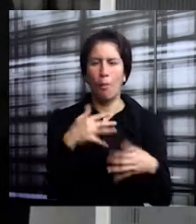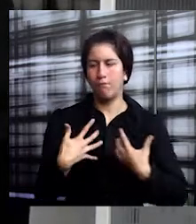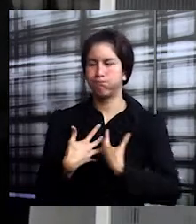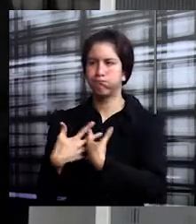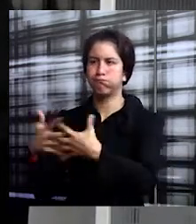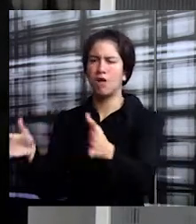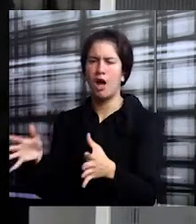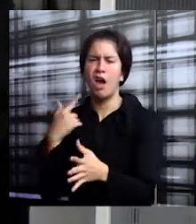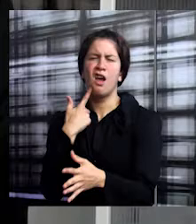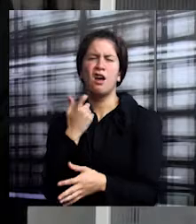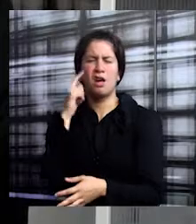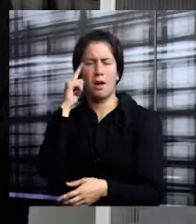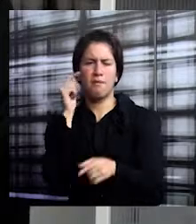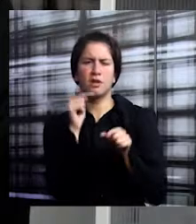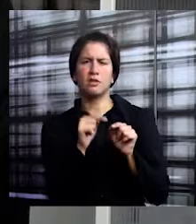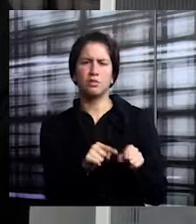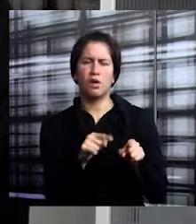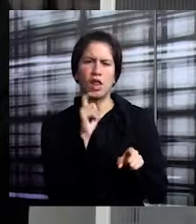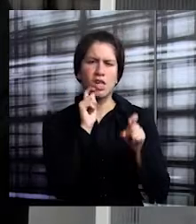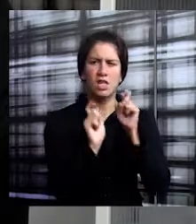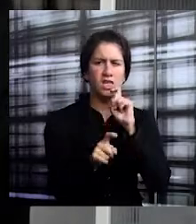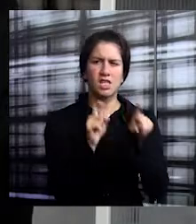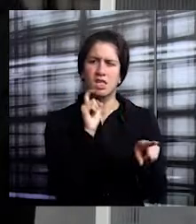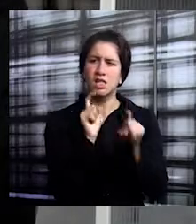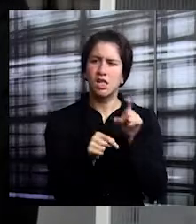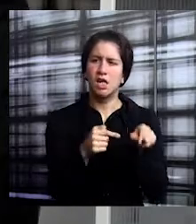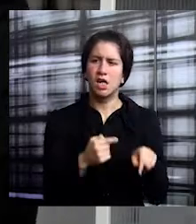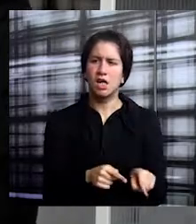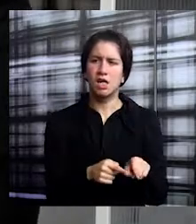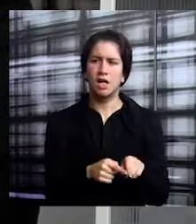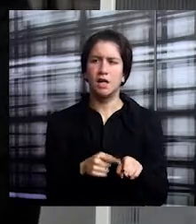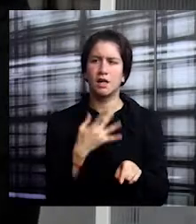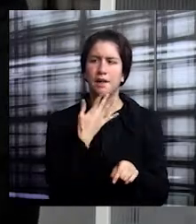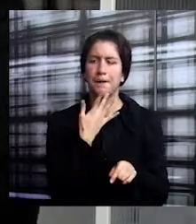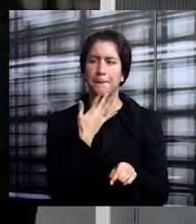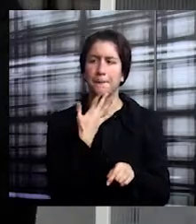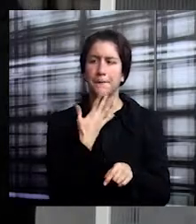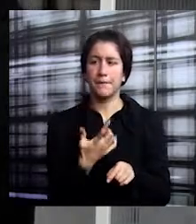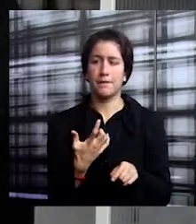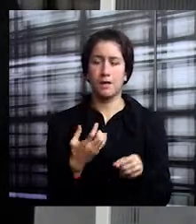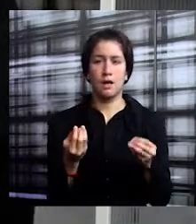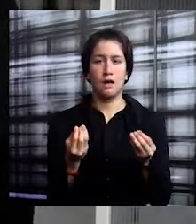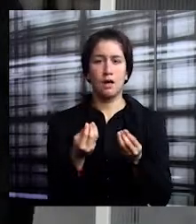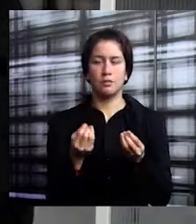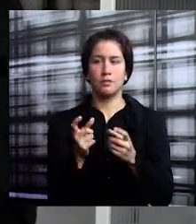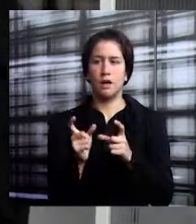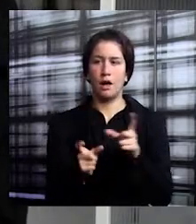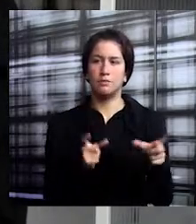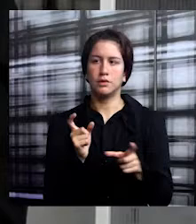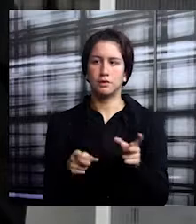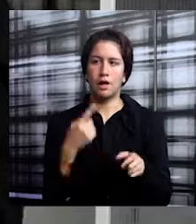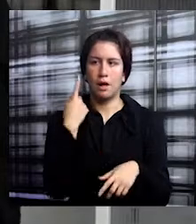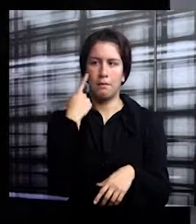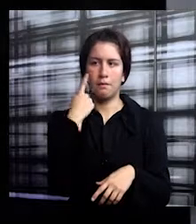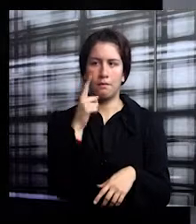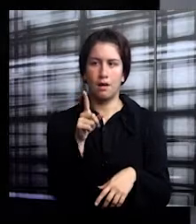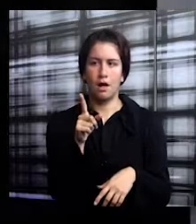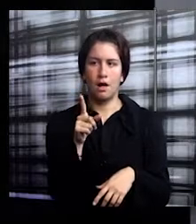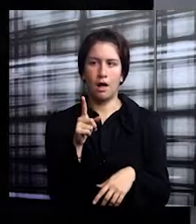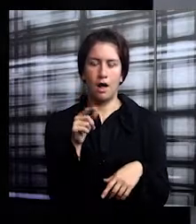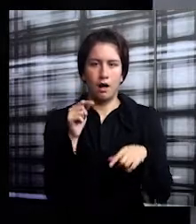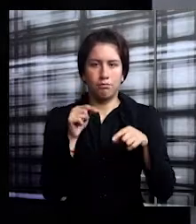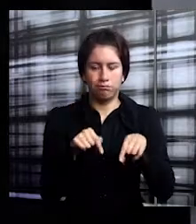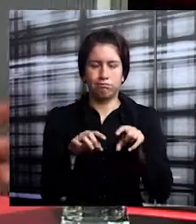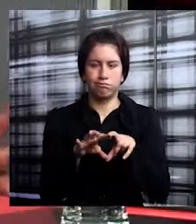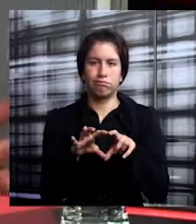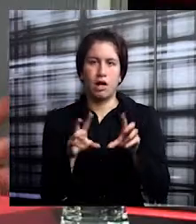incluso crítica que ha llevado a que diputados de oposición pidan una comisión especial para analizar lo que ha sido el accionar del Ministerio Público? Mire,